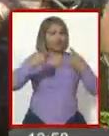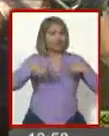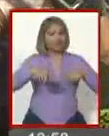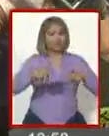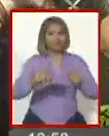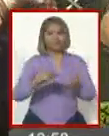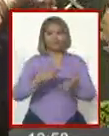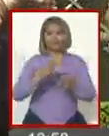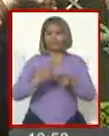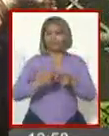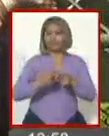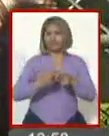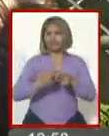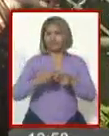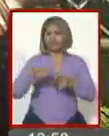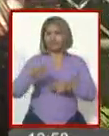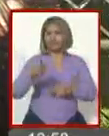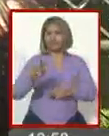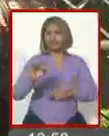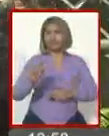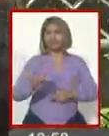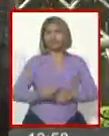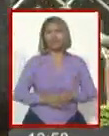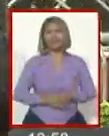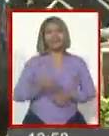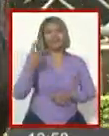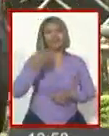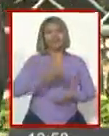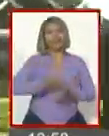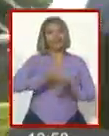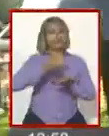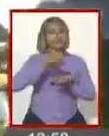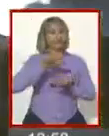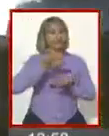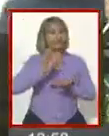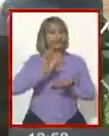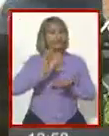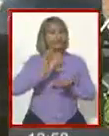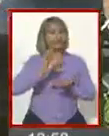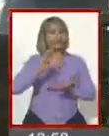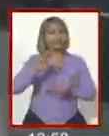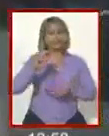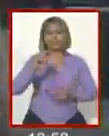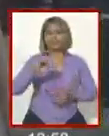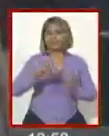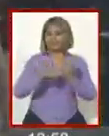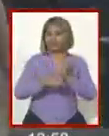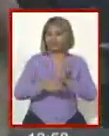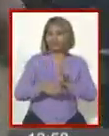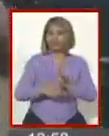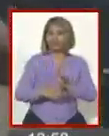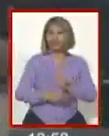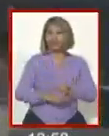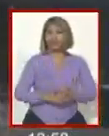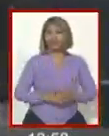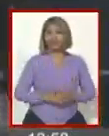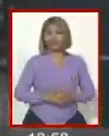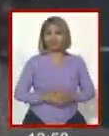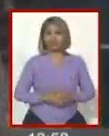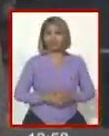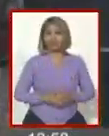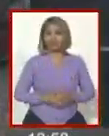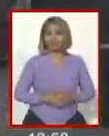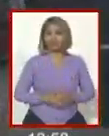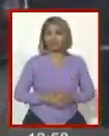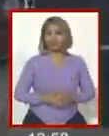colocan lo que ellos le llaman la pava para poder tomarse un matecito en las mañanas. Luego ellos comen